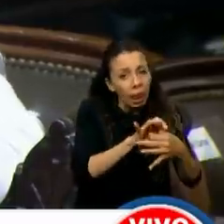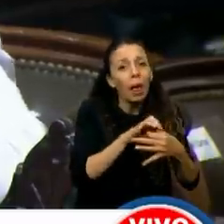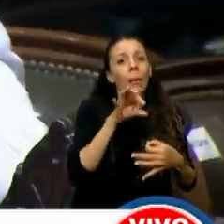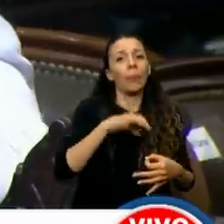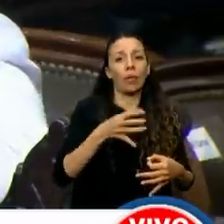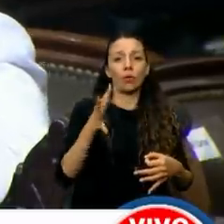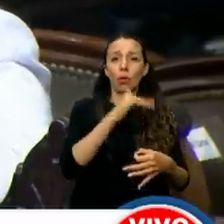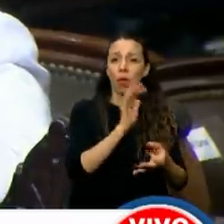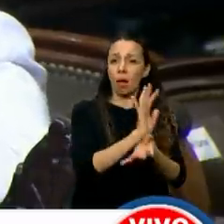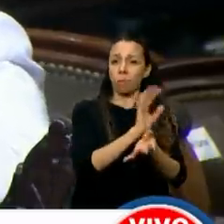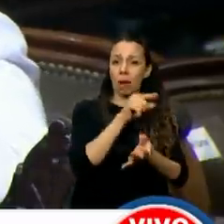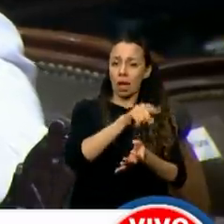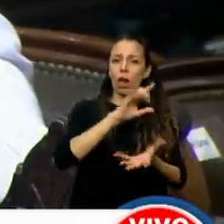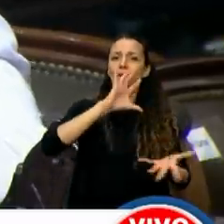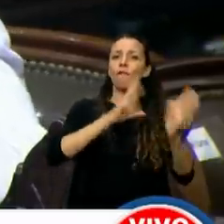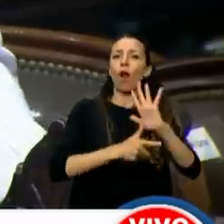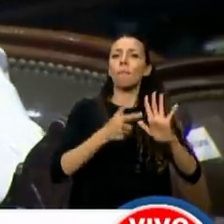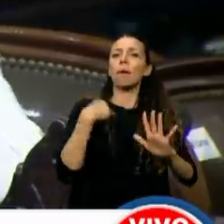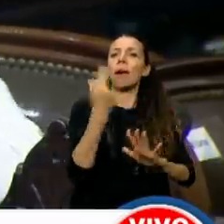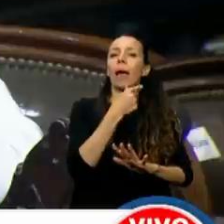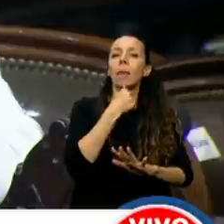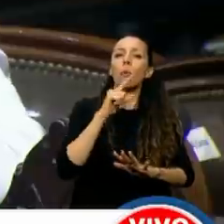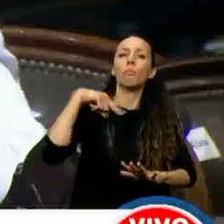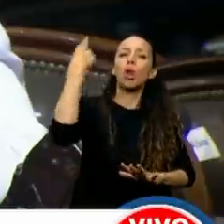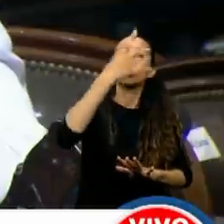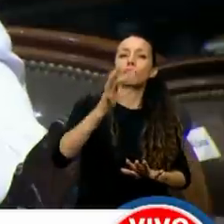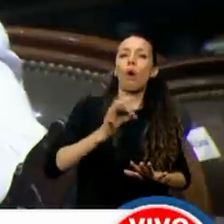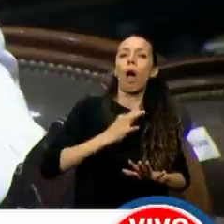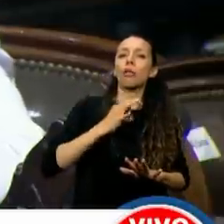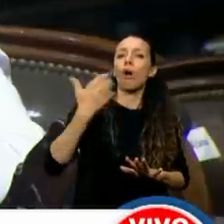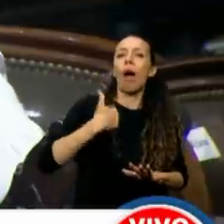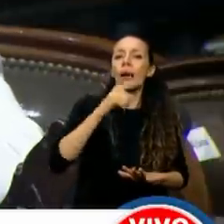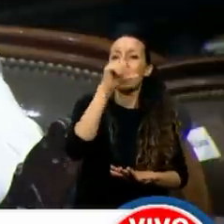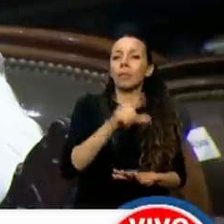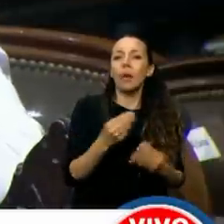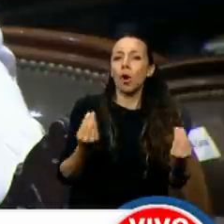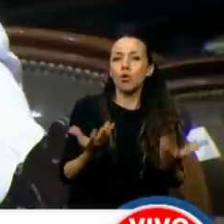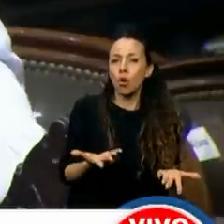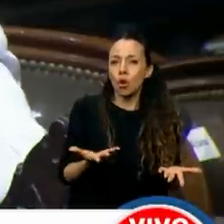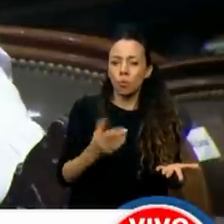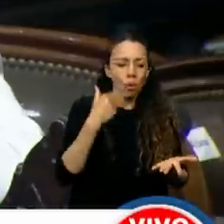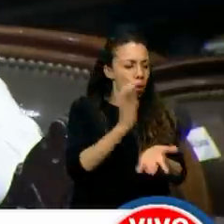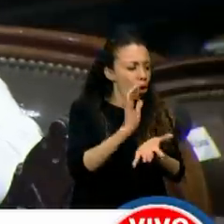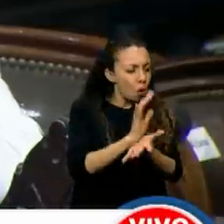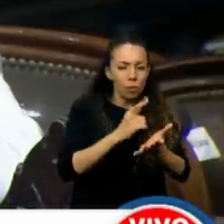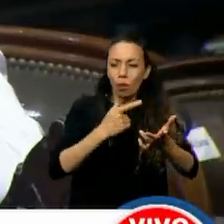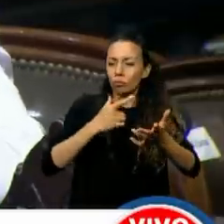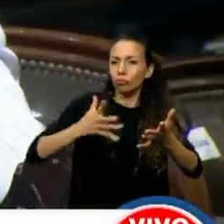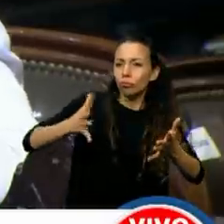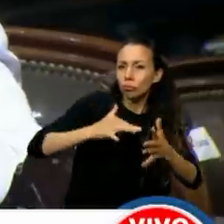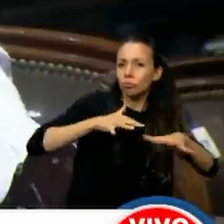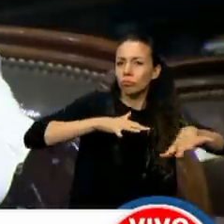queremos para el año que viene lo cierto es que estamos hablando de cuáles van a ser las reglas de juego lo cierto es que estamos hablando